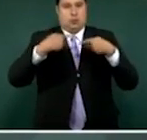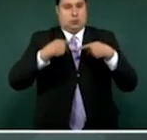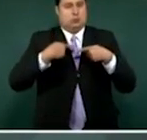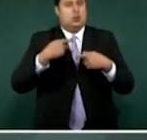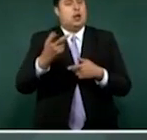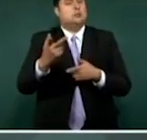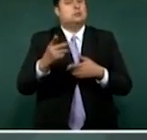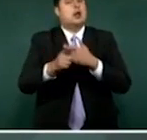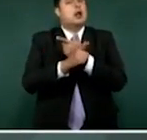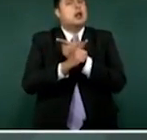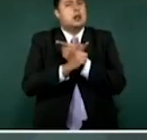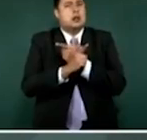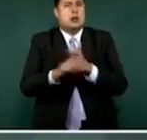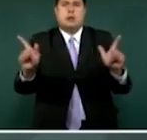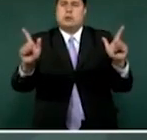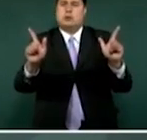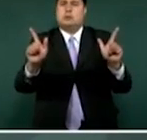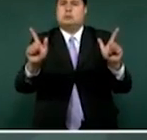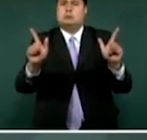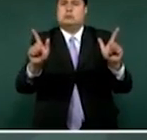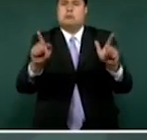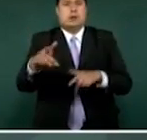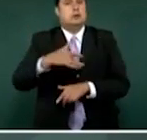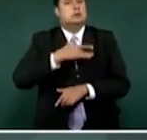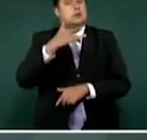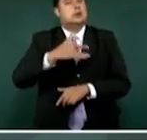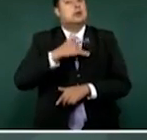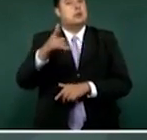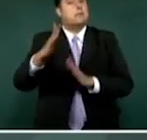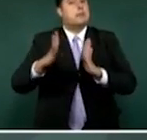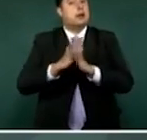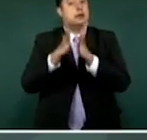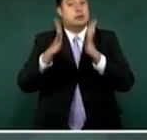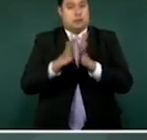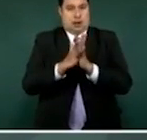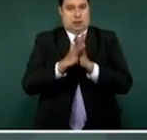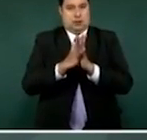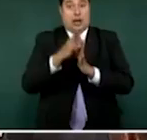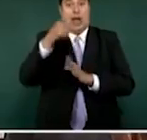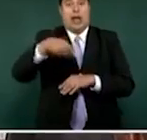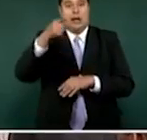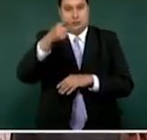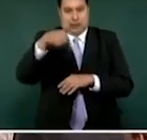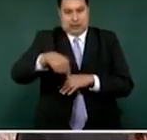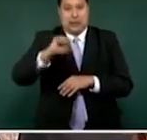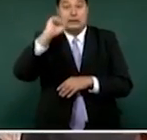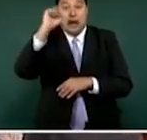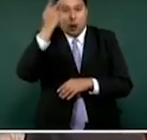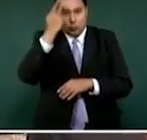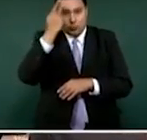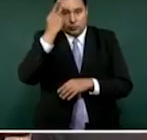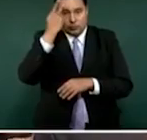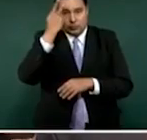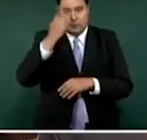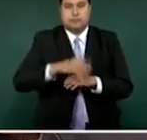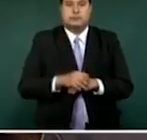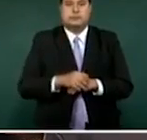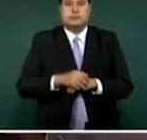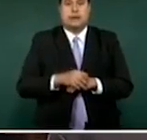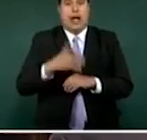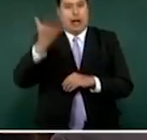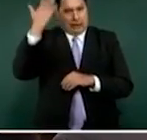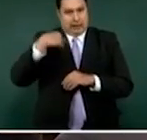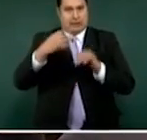libre tienen que participar. Estamos en San Luis Potosí, aquí estuvo